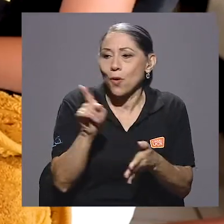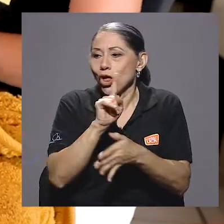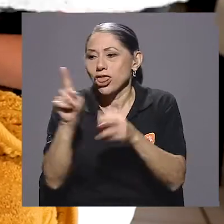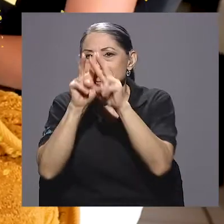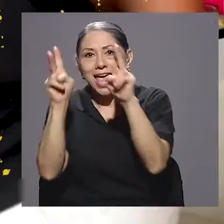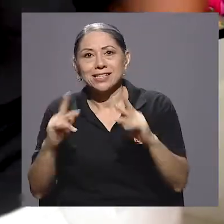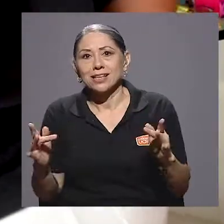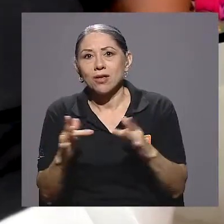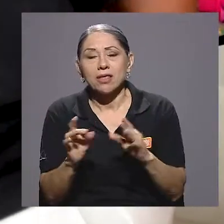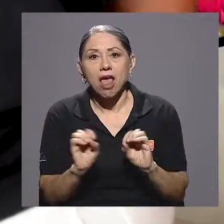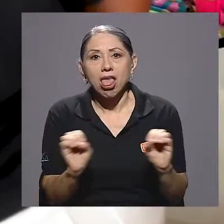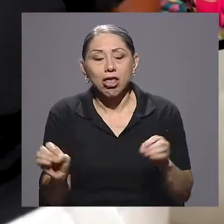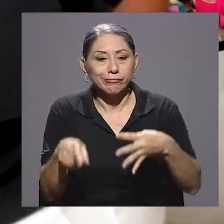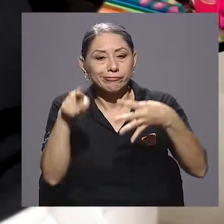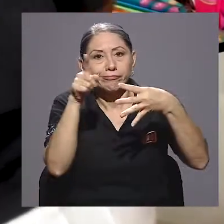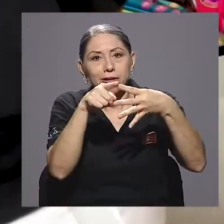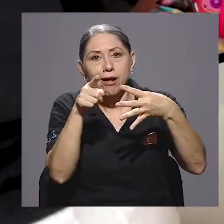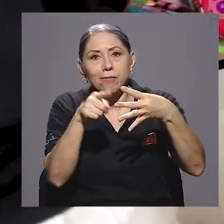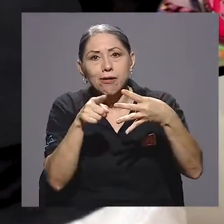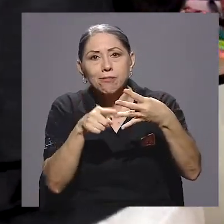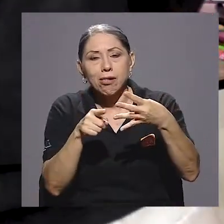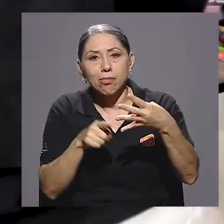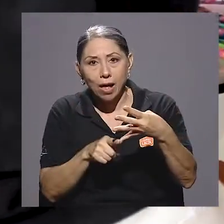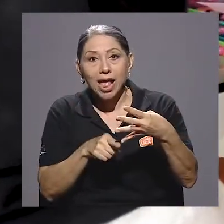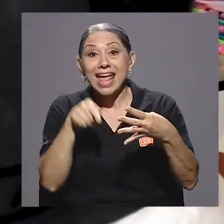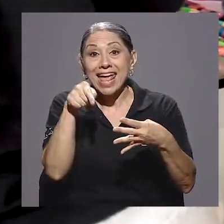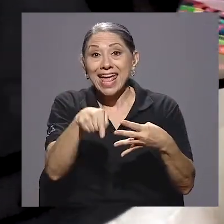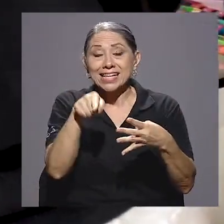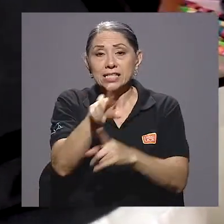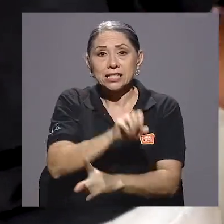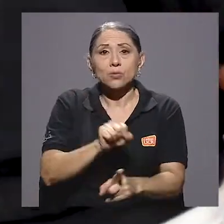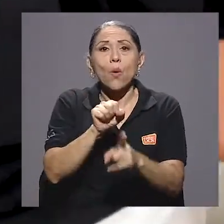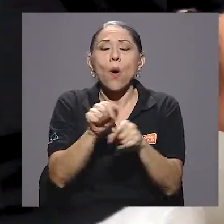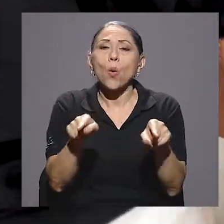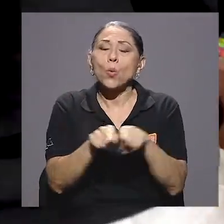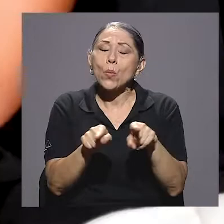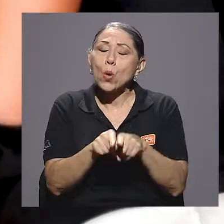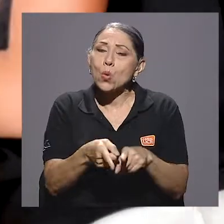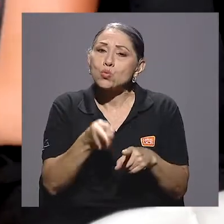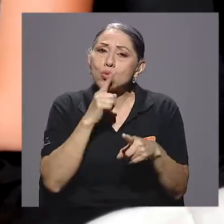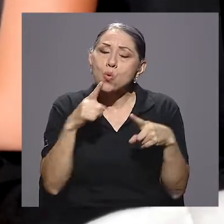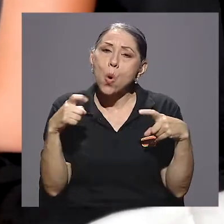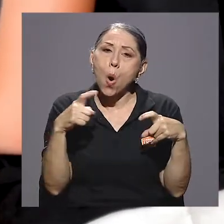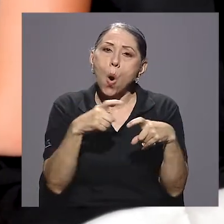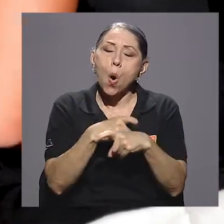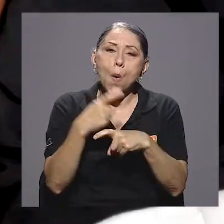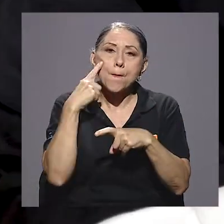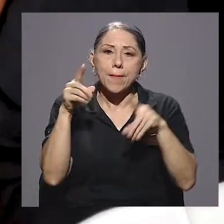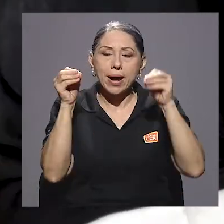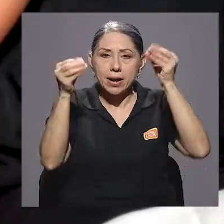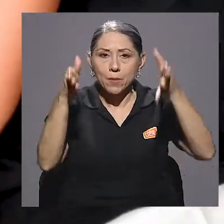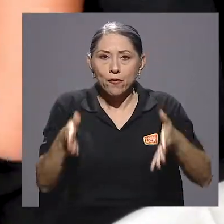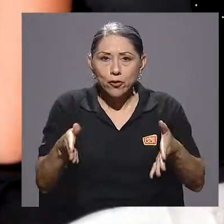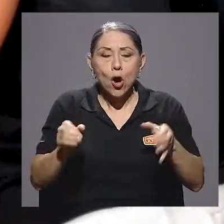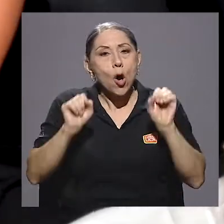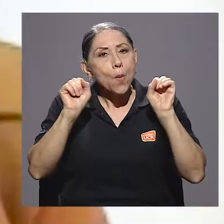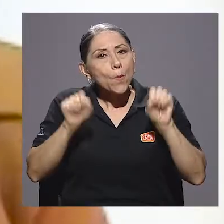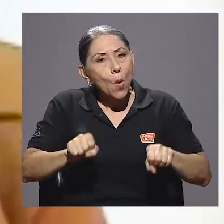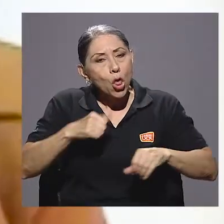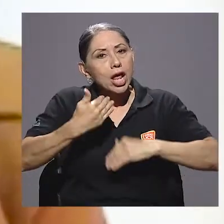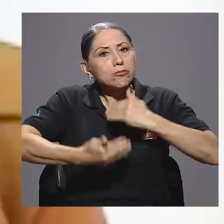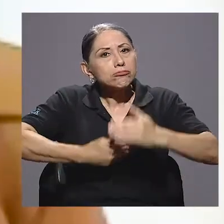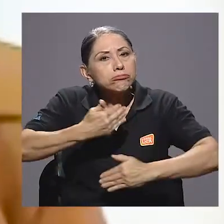internet. Entonces, en ese escenario también fue y ha sido muy complicado para el profesorado